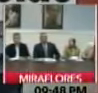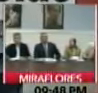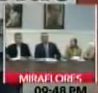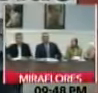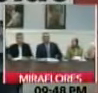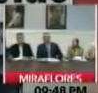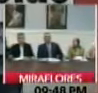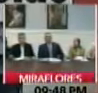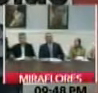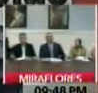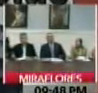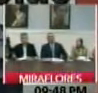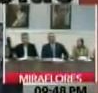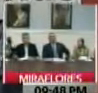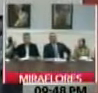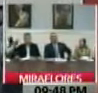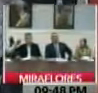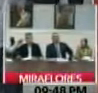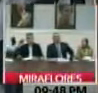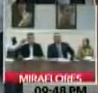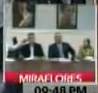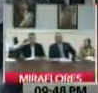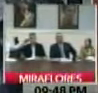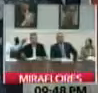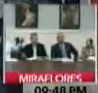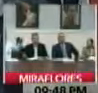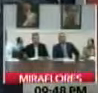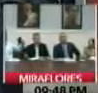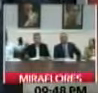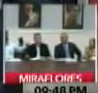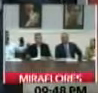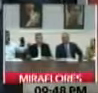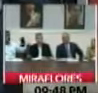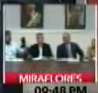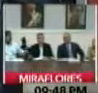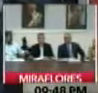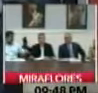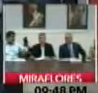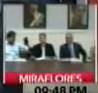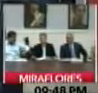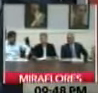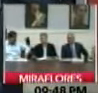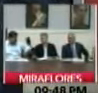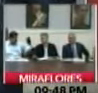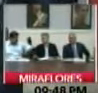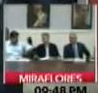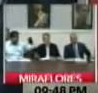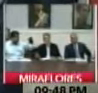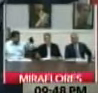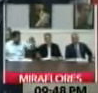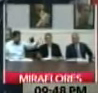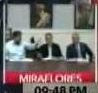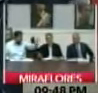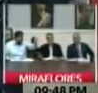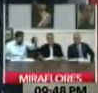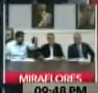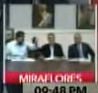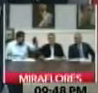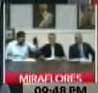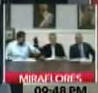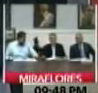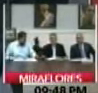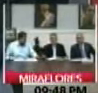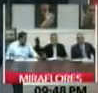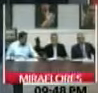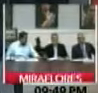Secuestran autobús y arrollan a policía. Un grupo de encapuchados se apoderó de una unidad de transporte de expresos Barinas y embistió un cordón policial que intentaba